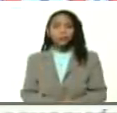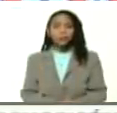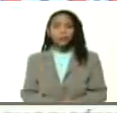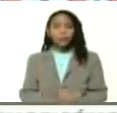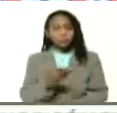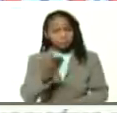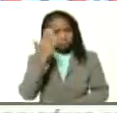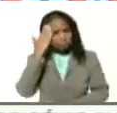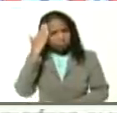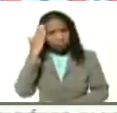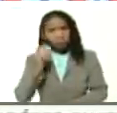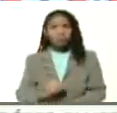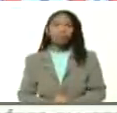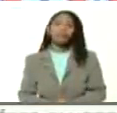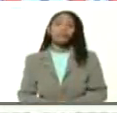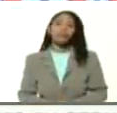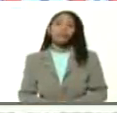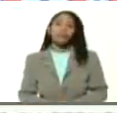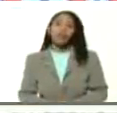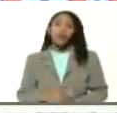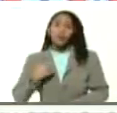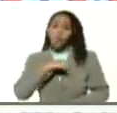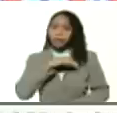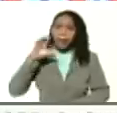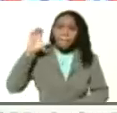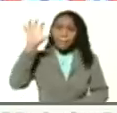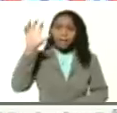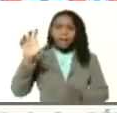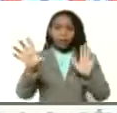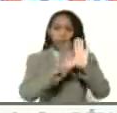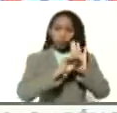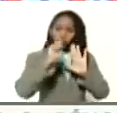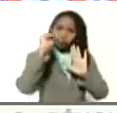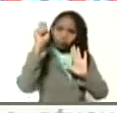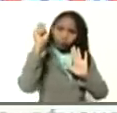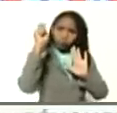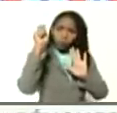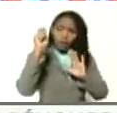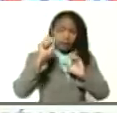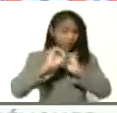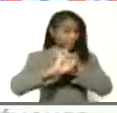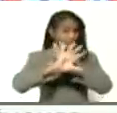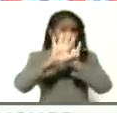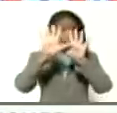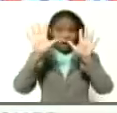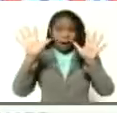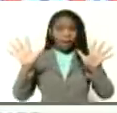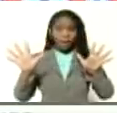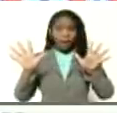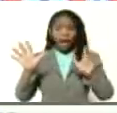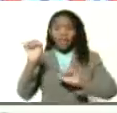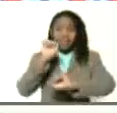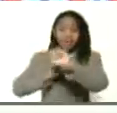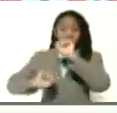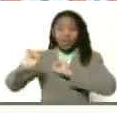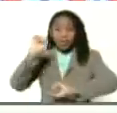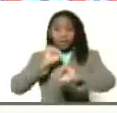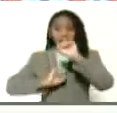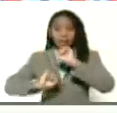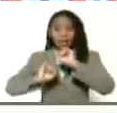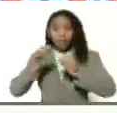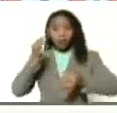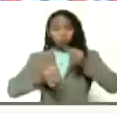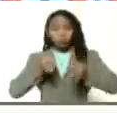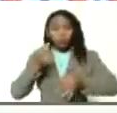Ustedes saben que nuestra patria, nuestra Constitución, es muy clara en la defensa de la jurisdicción